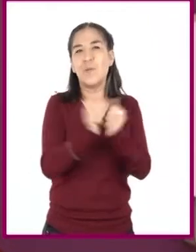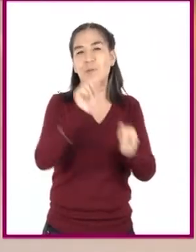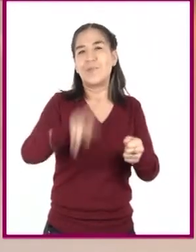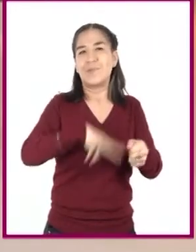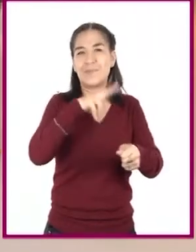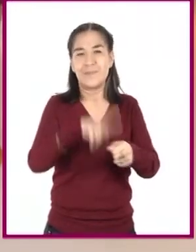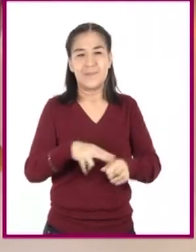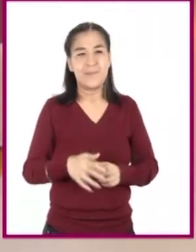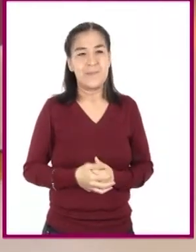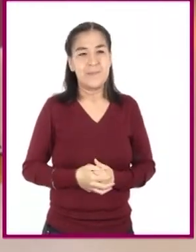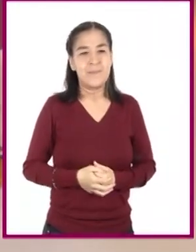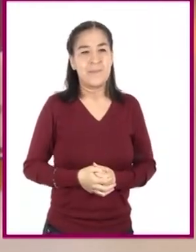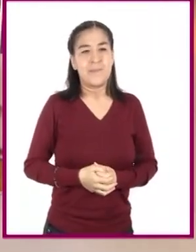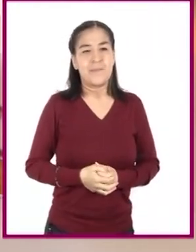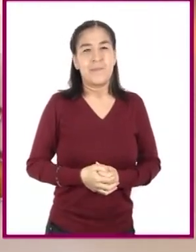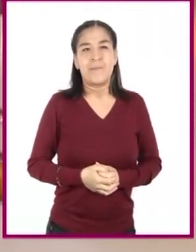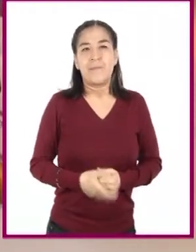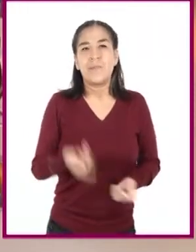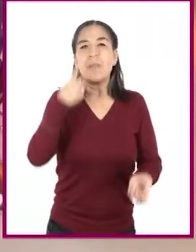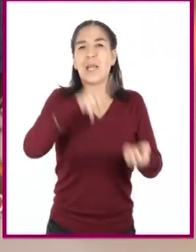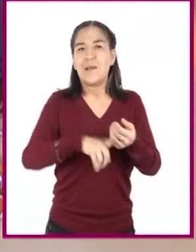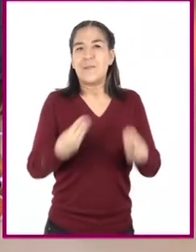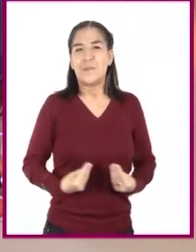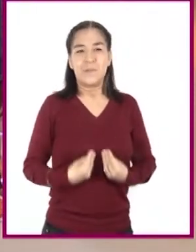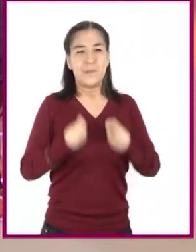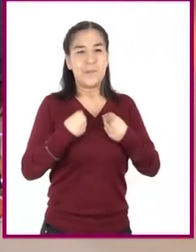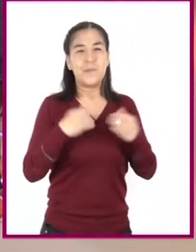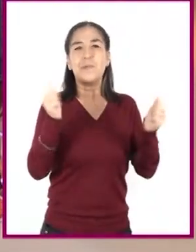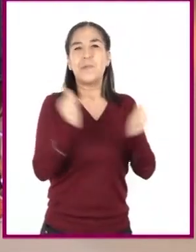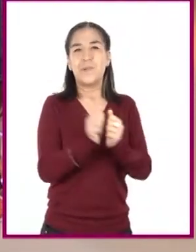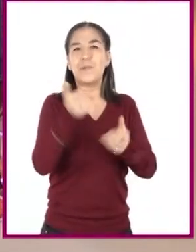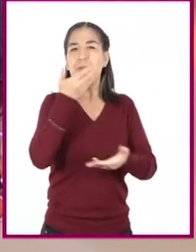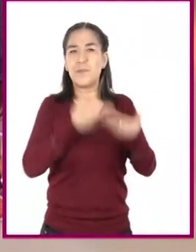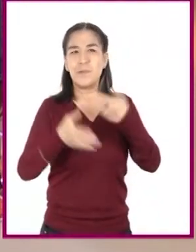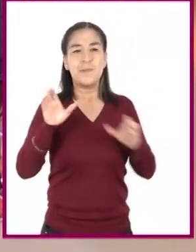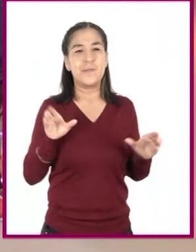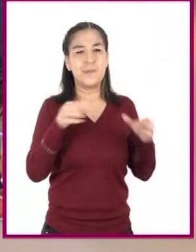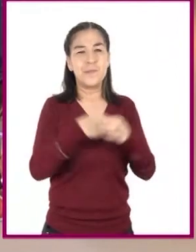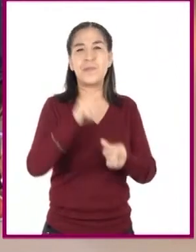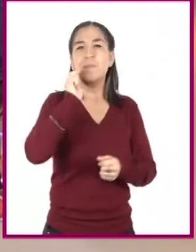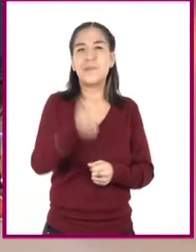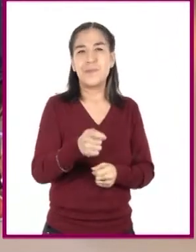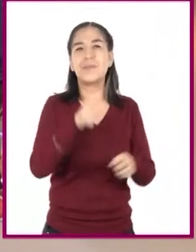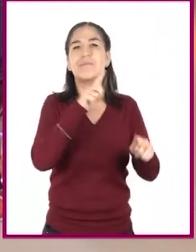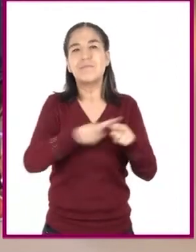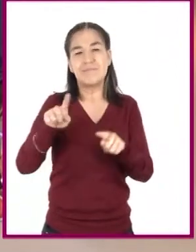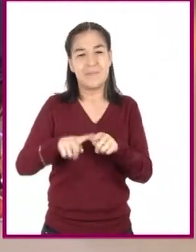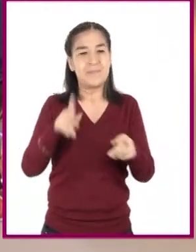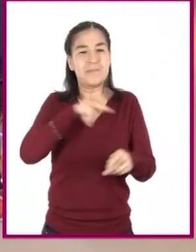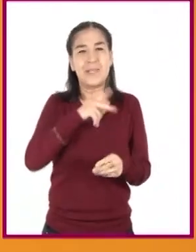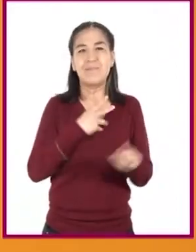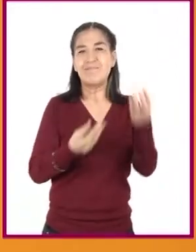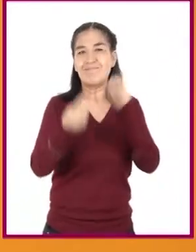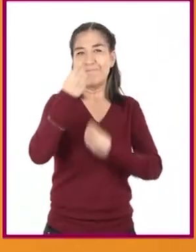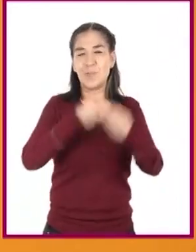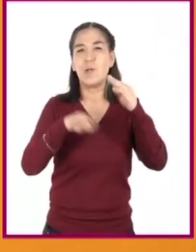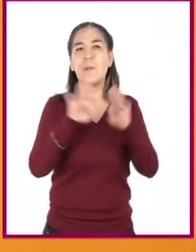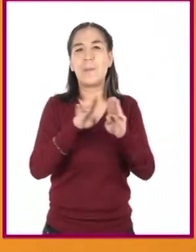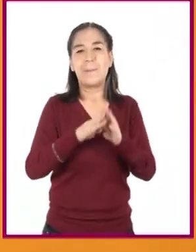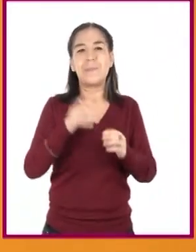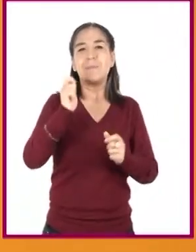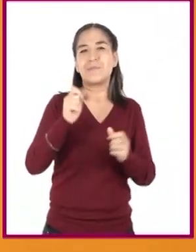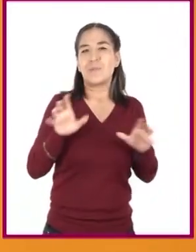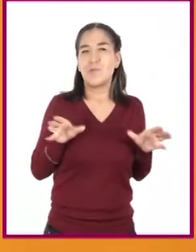naturaleza, ya que el lugar que habitamos con la comunidad es parte de mi identidad colectiva. Esto es